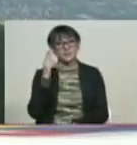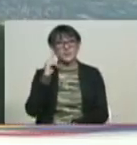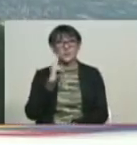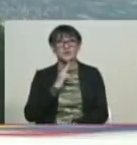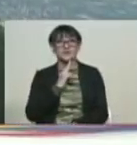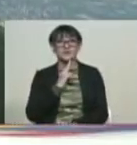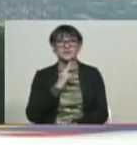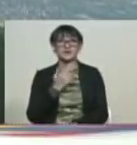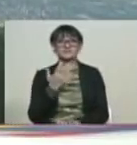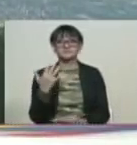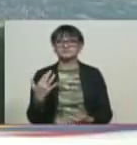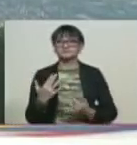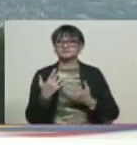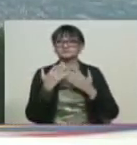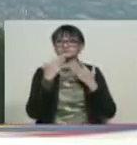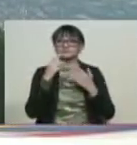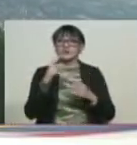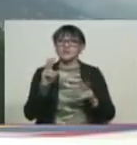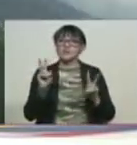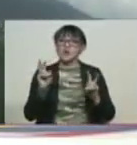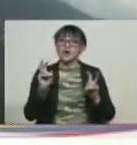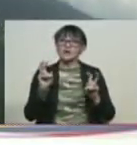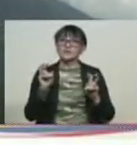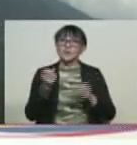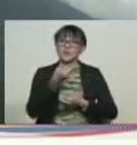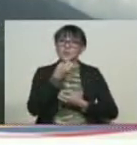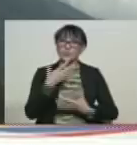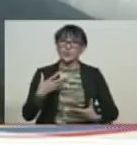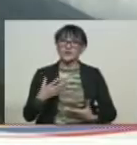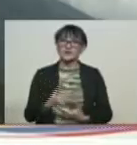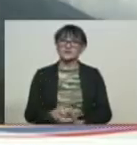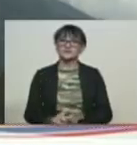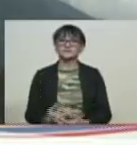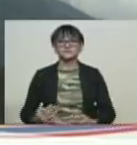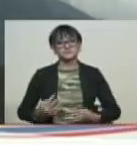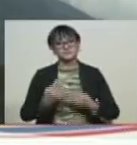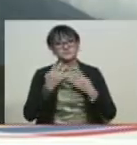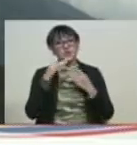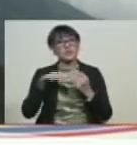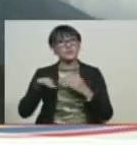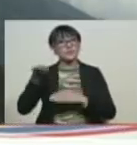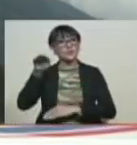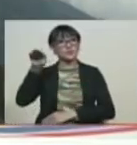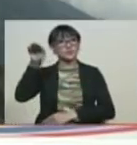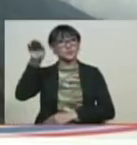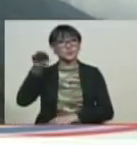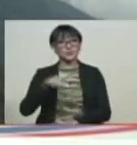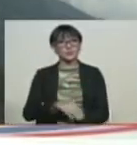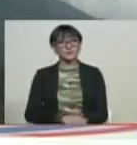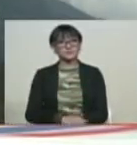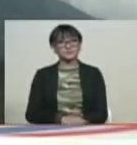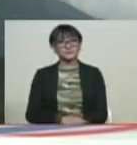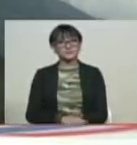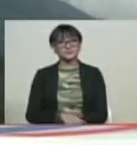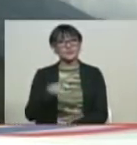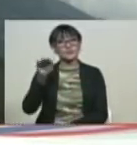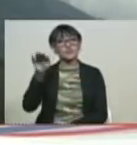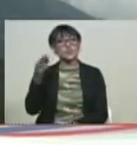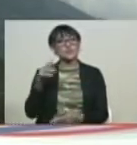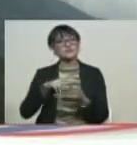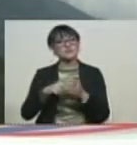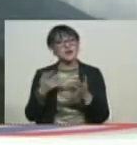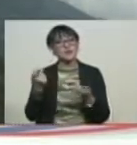belleza, realmente se respira el aire de lo nuevo, de lo bueno, se respira el aire del futuro. ¿El futuro qué es? El